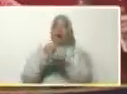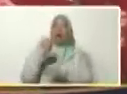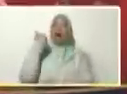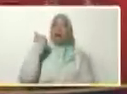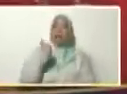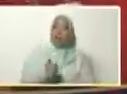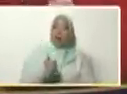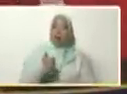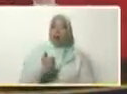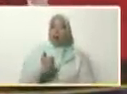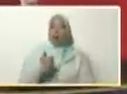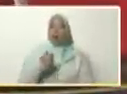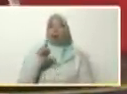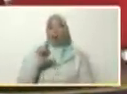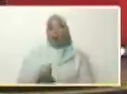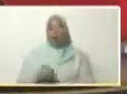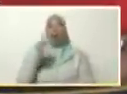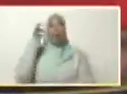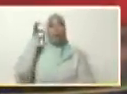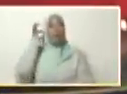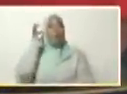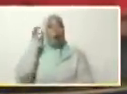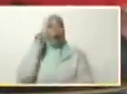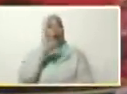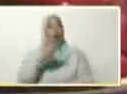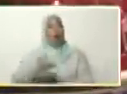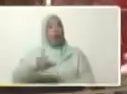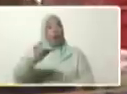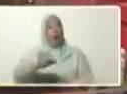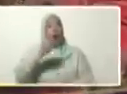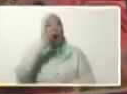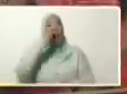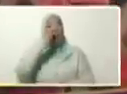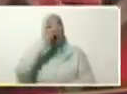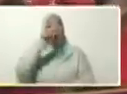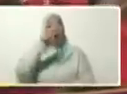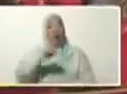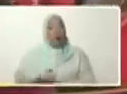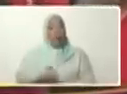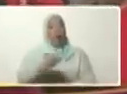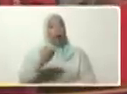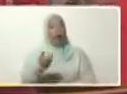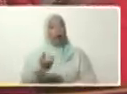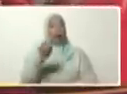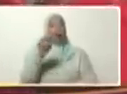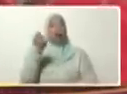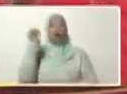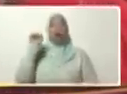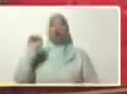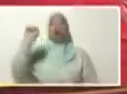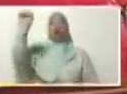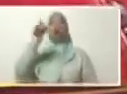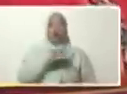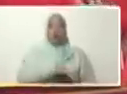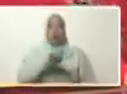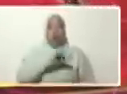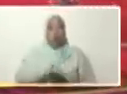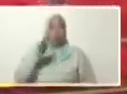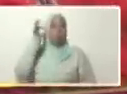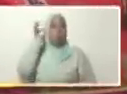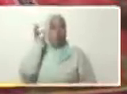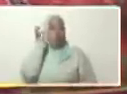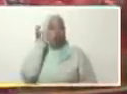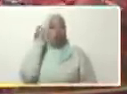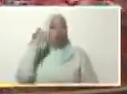antioligarca, valorando a la mujer y al hombre que siembran el modelo del socialismo bolivariano y feminista.